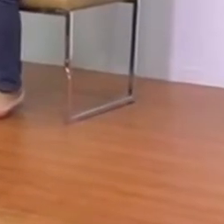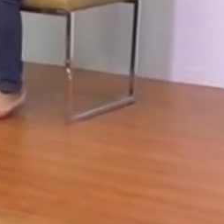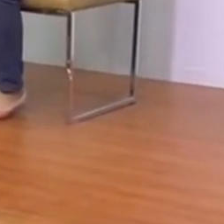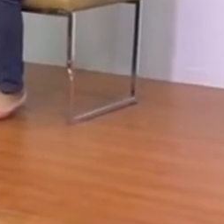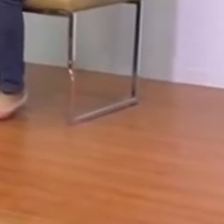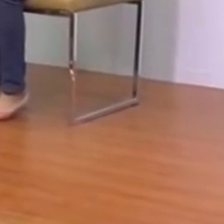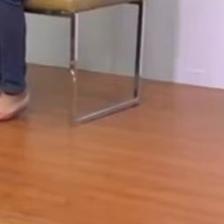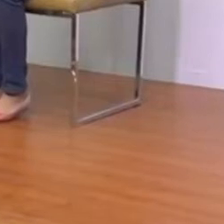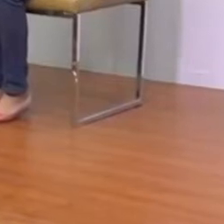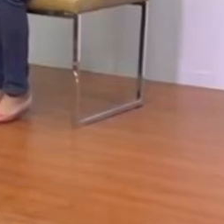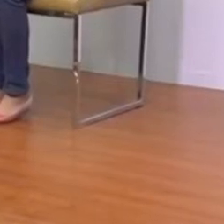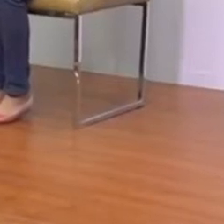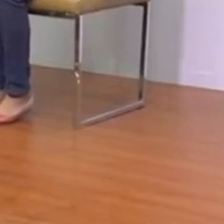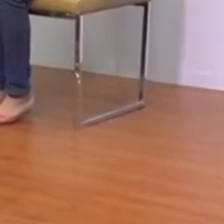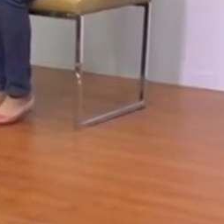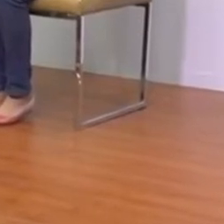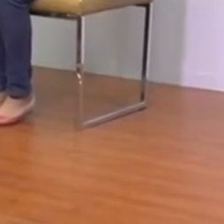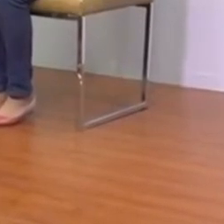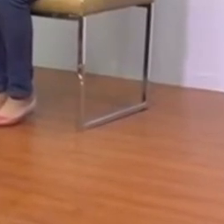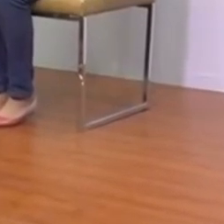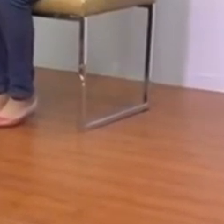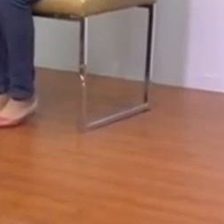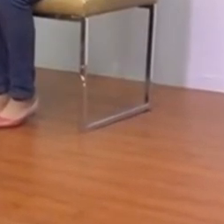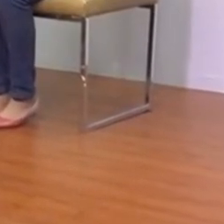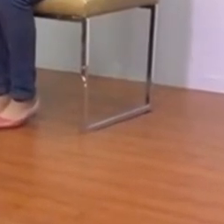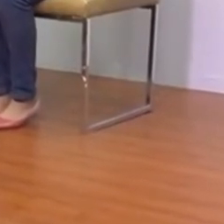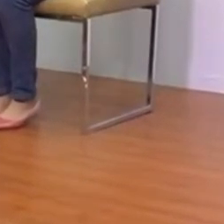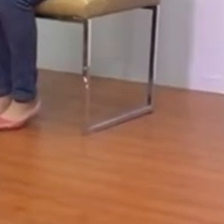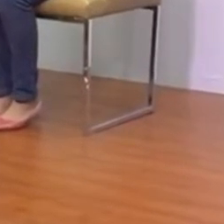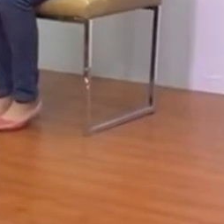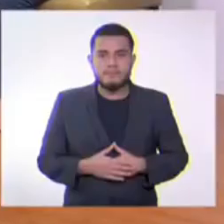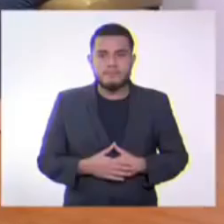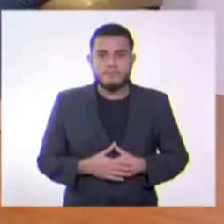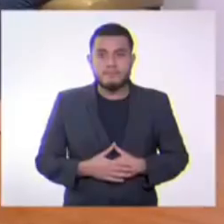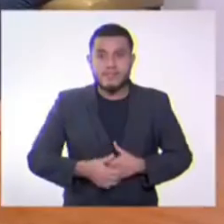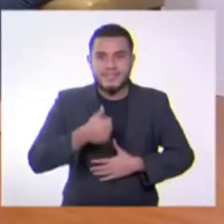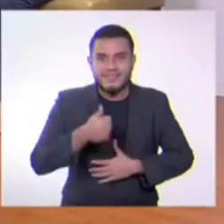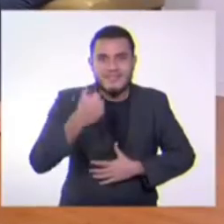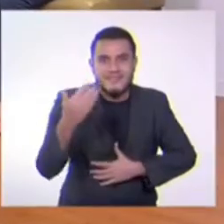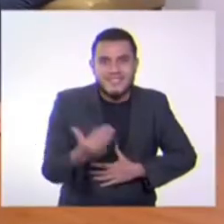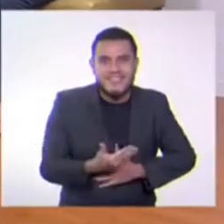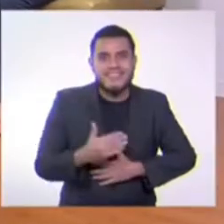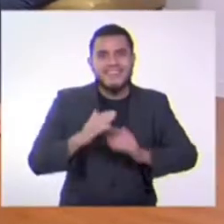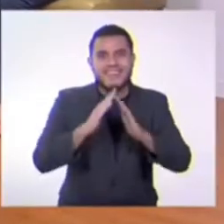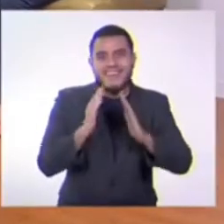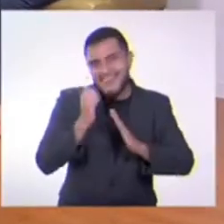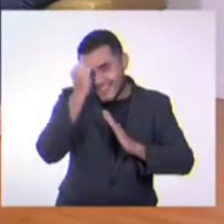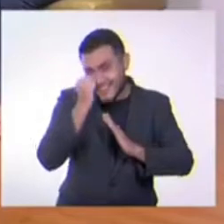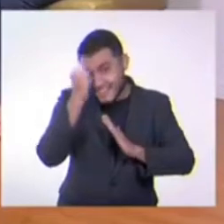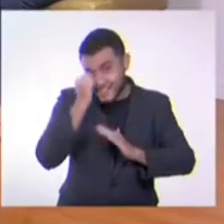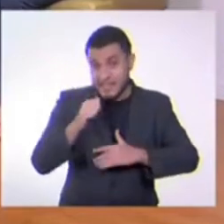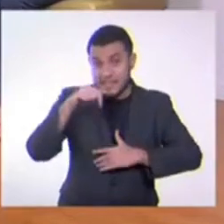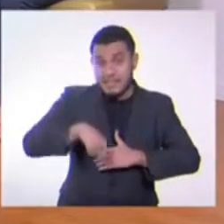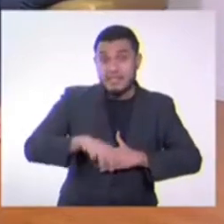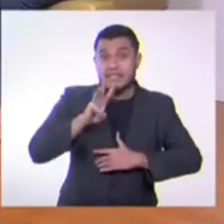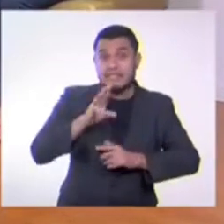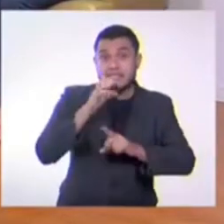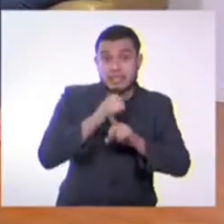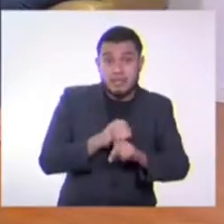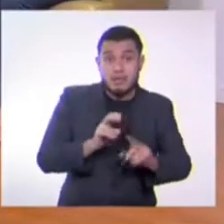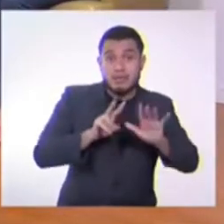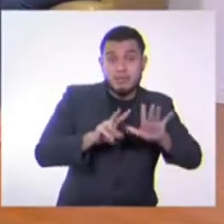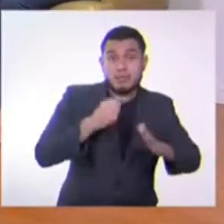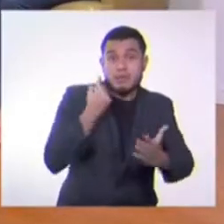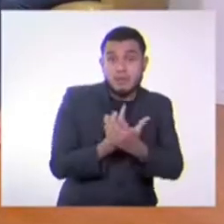Bienvenidos, están en sintonía de la Franja Educativa Aprendamos en Casa. Comenzamos el bloque destinado para tercer ciclo y alumnos de séptimo